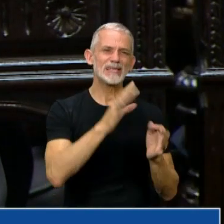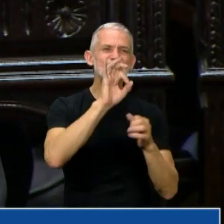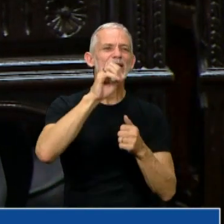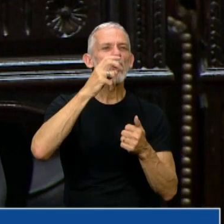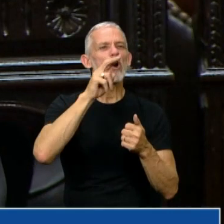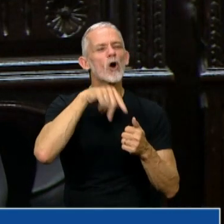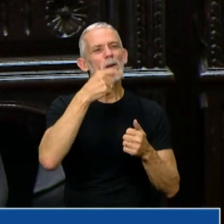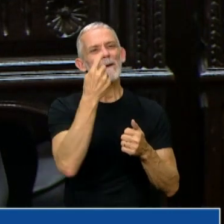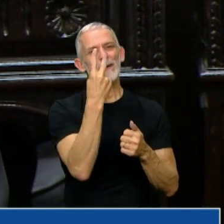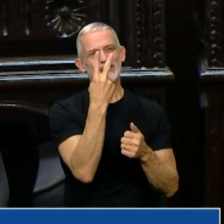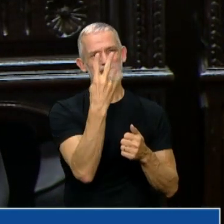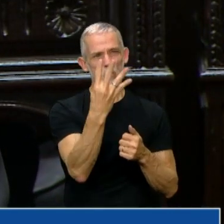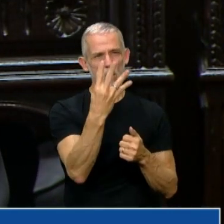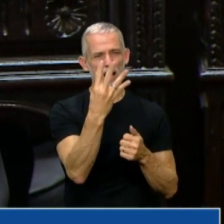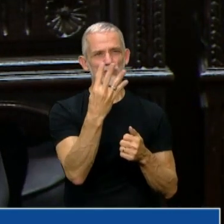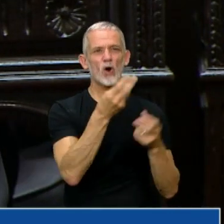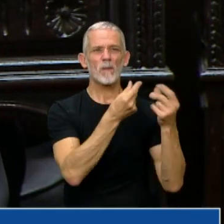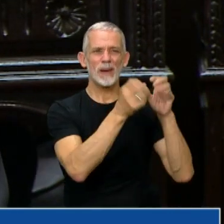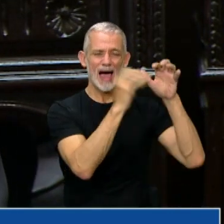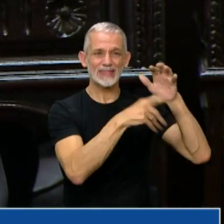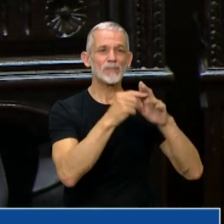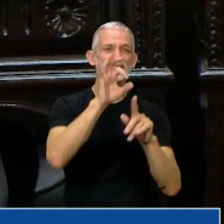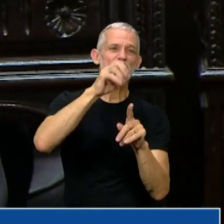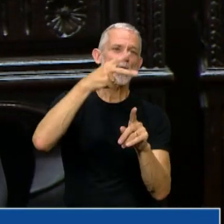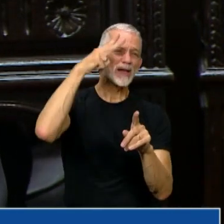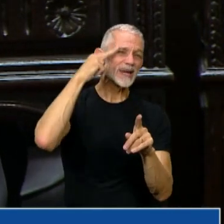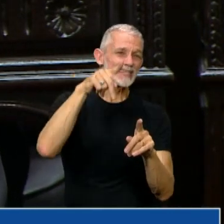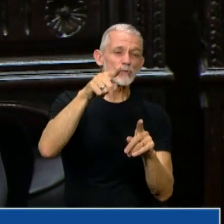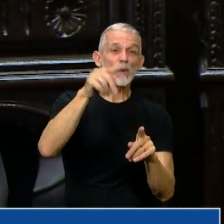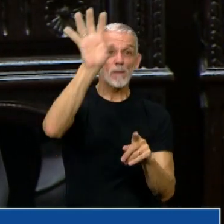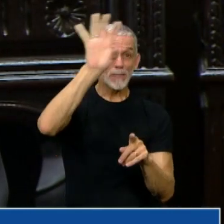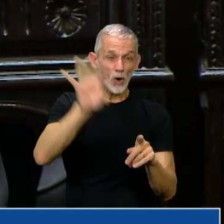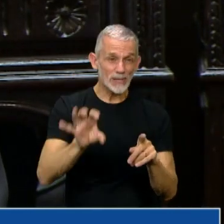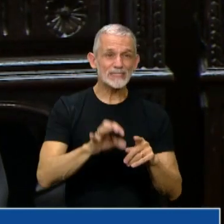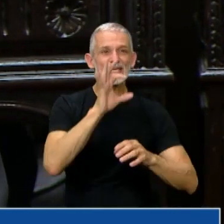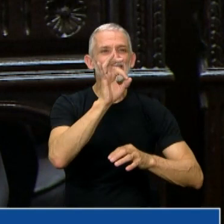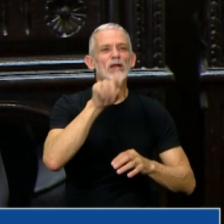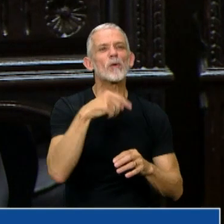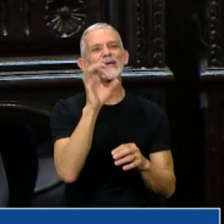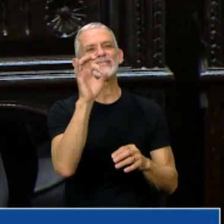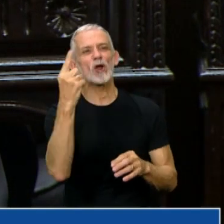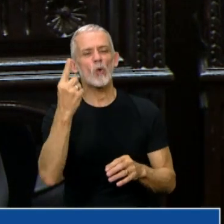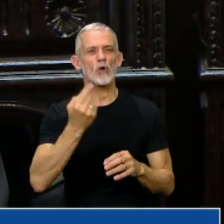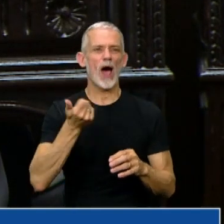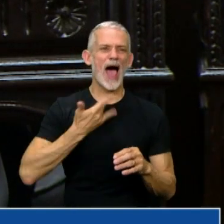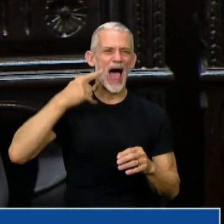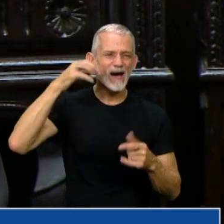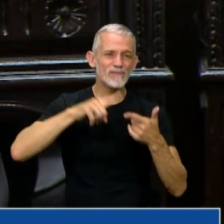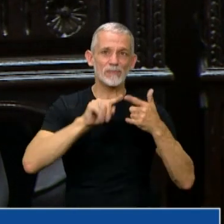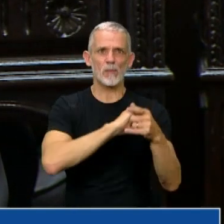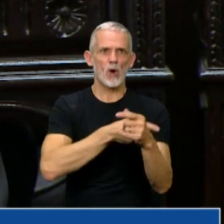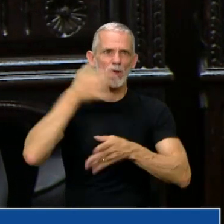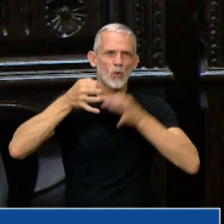del adjudicable al Tesoro, un 0,39% a las provincias, un 0,01% a la AFIP, un 0,02% al